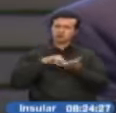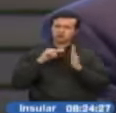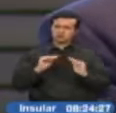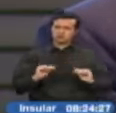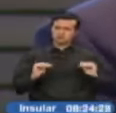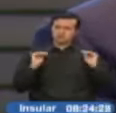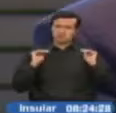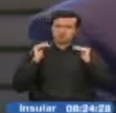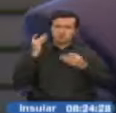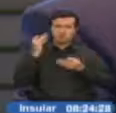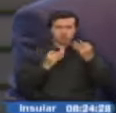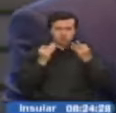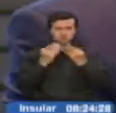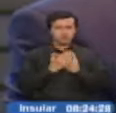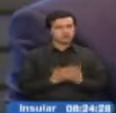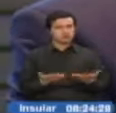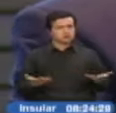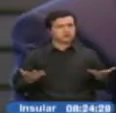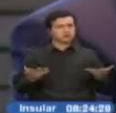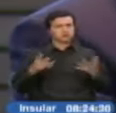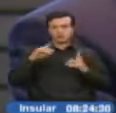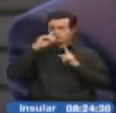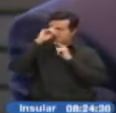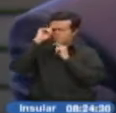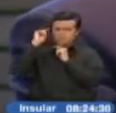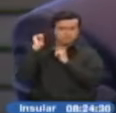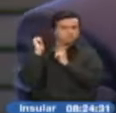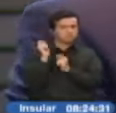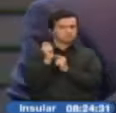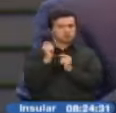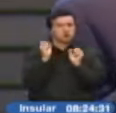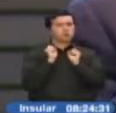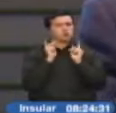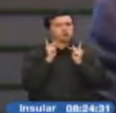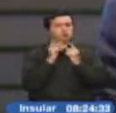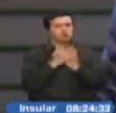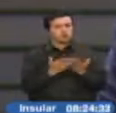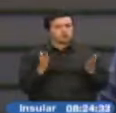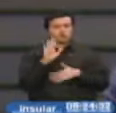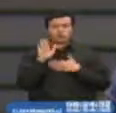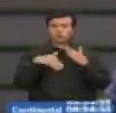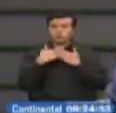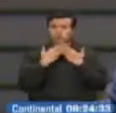presencia de justicia, dignidad, de oportunidades para todos.